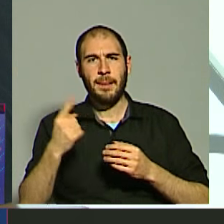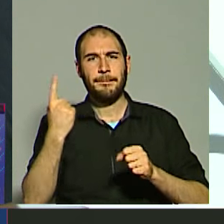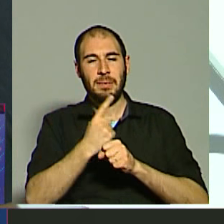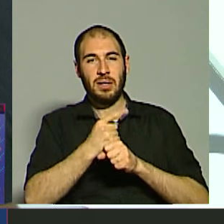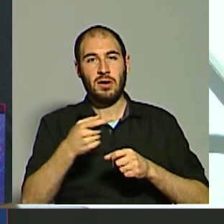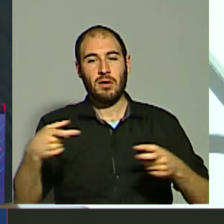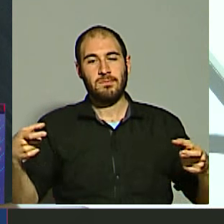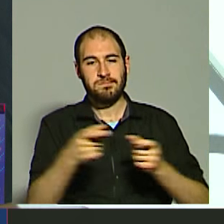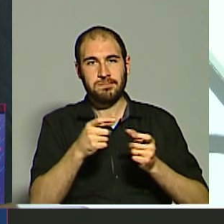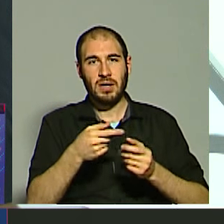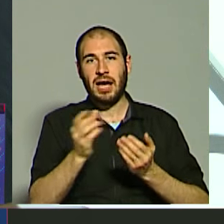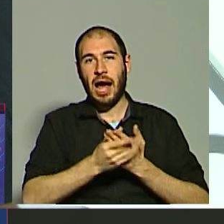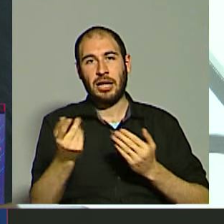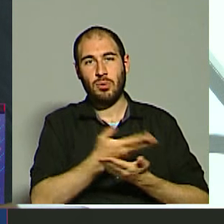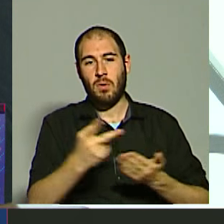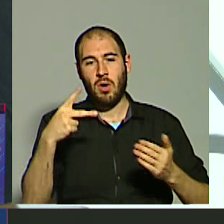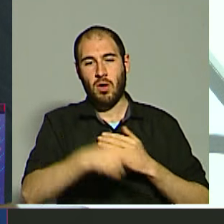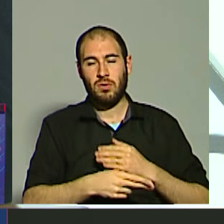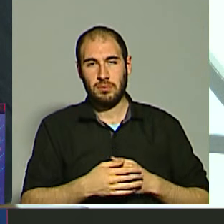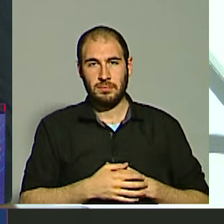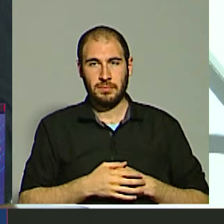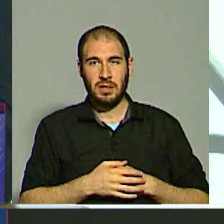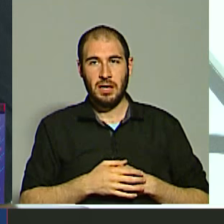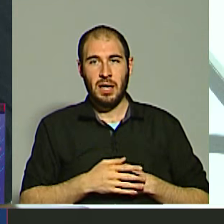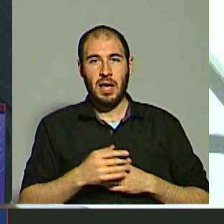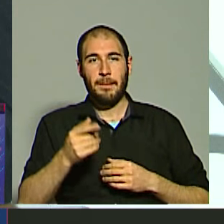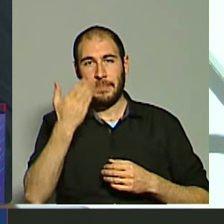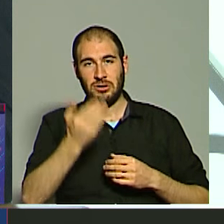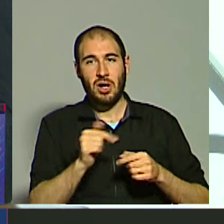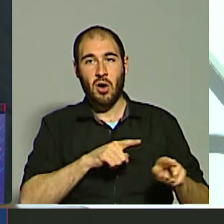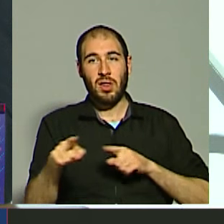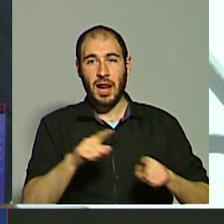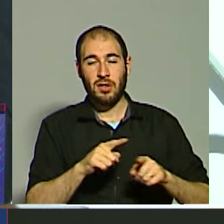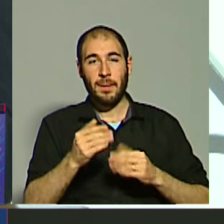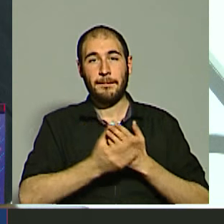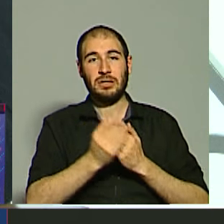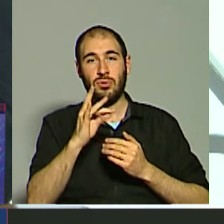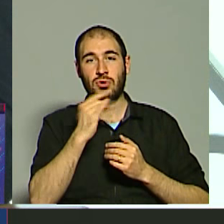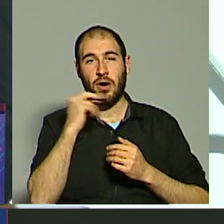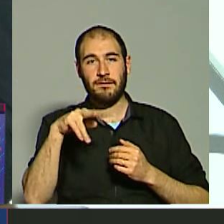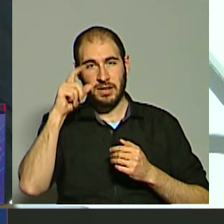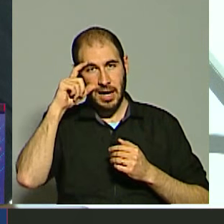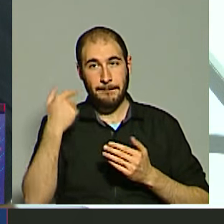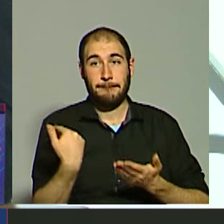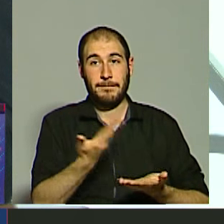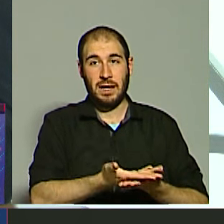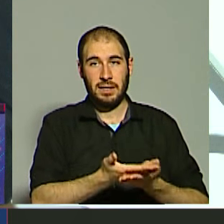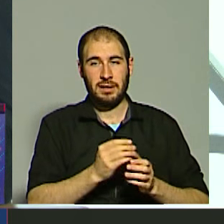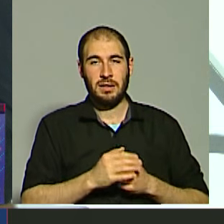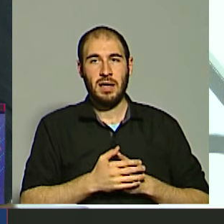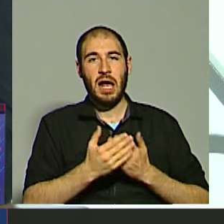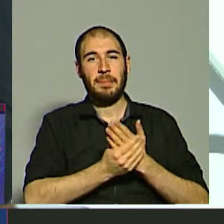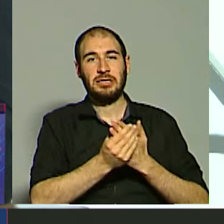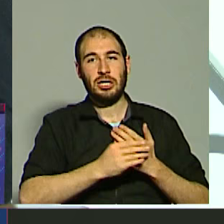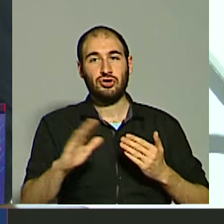es la reducción drástica del gasto público. La figura del coordinador, que es el ministro Duhovne, le ha solicitado a todos